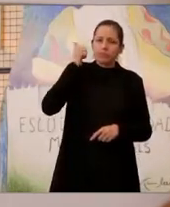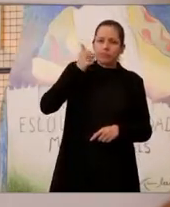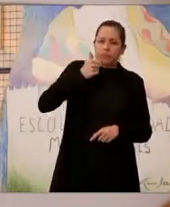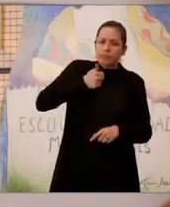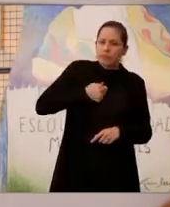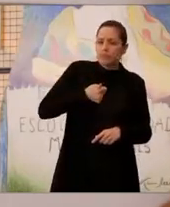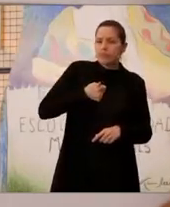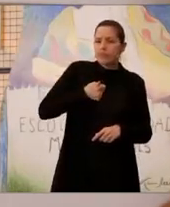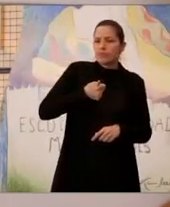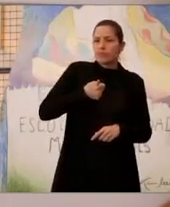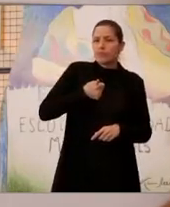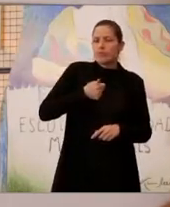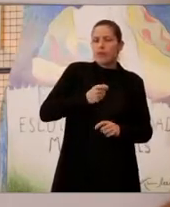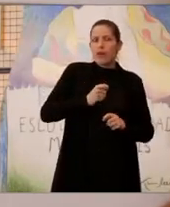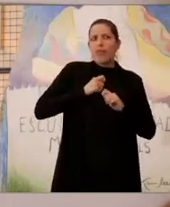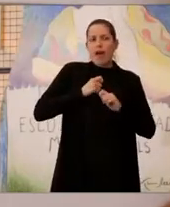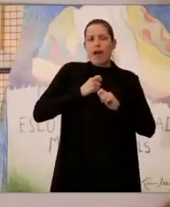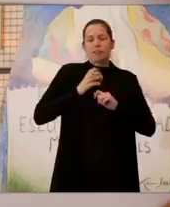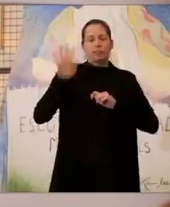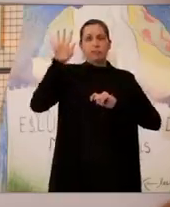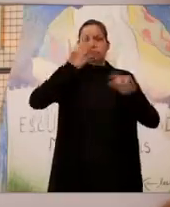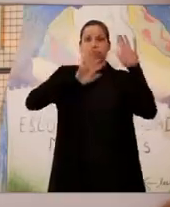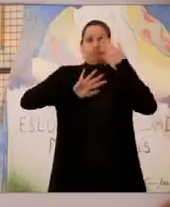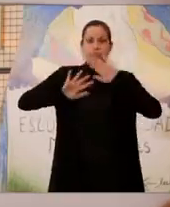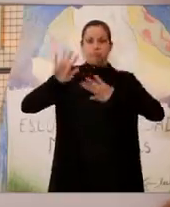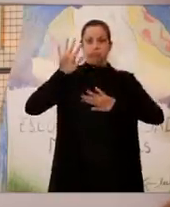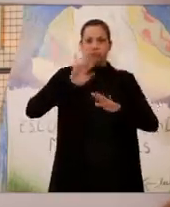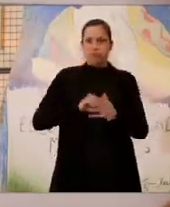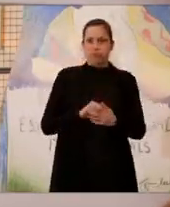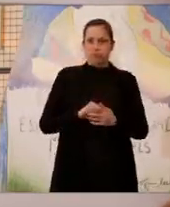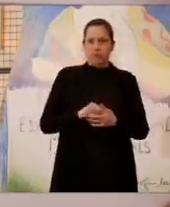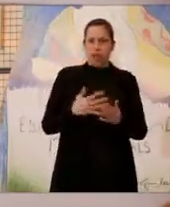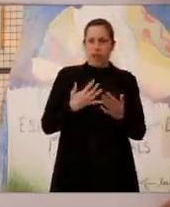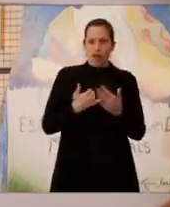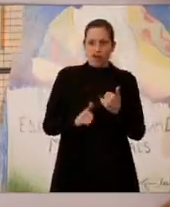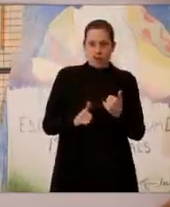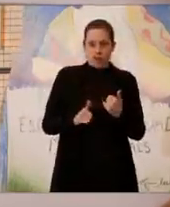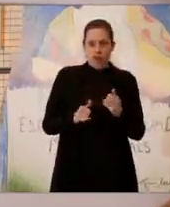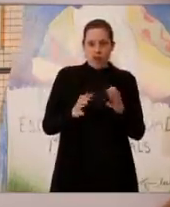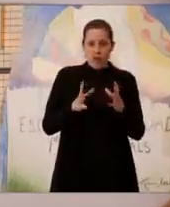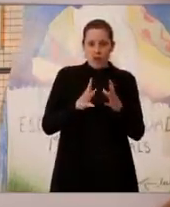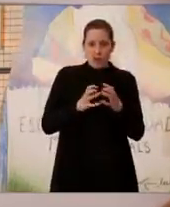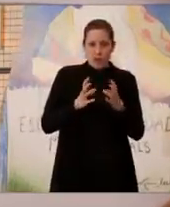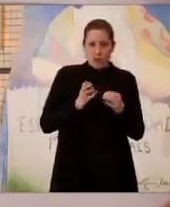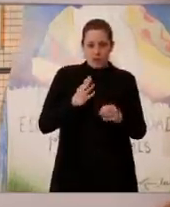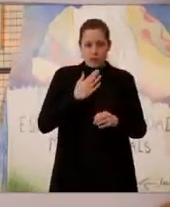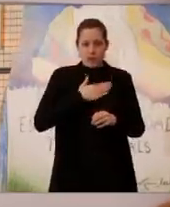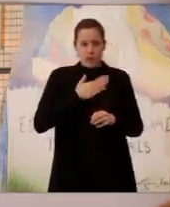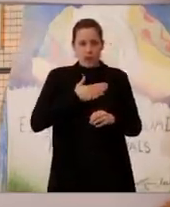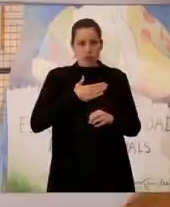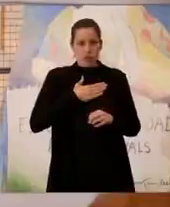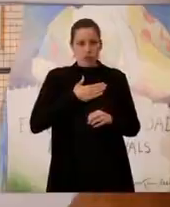crearnos tal confusión mental que aceptáramos Como deseo propio el deseo del otro